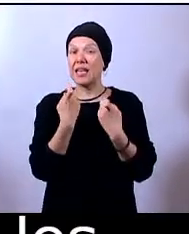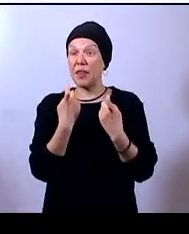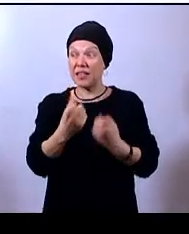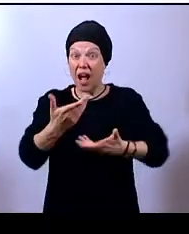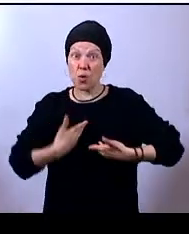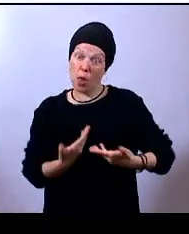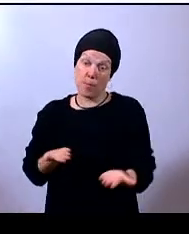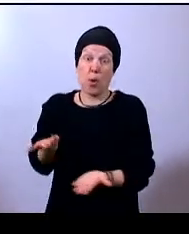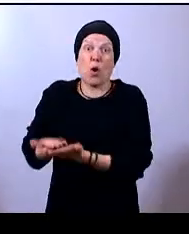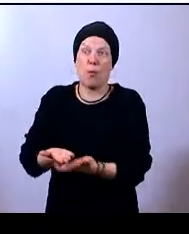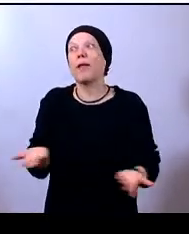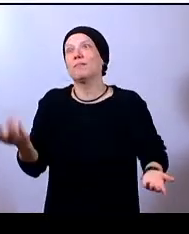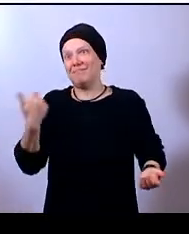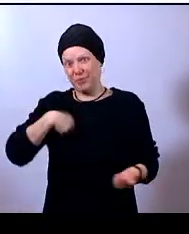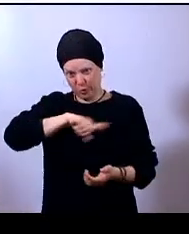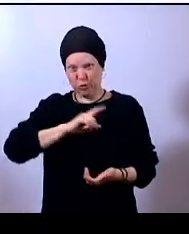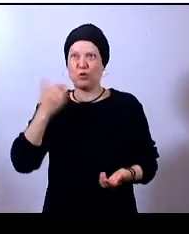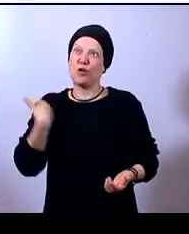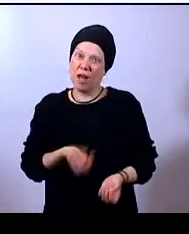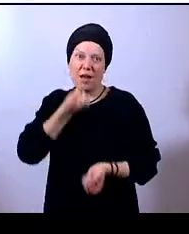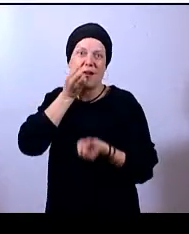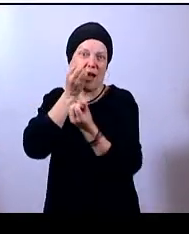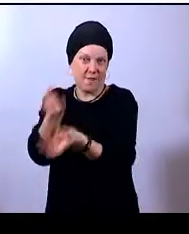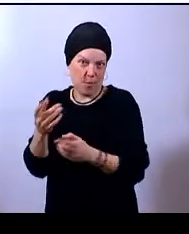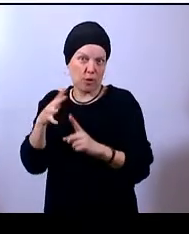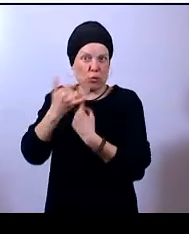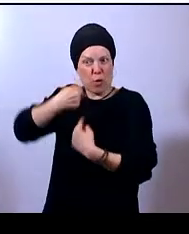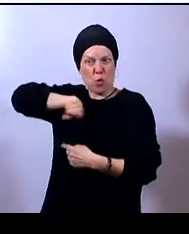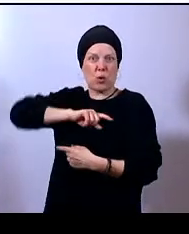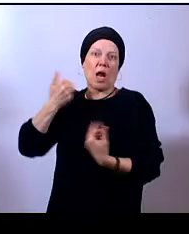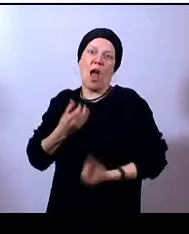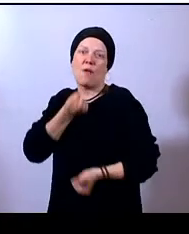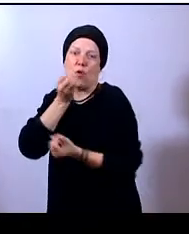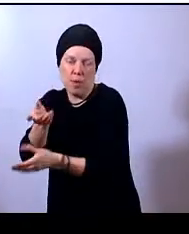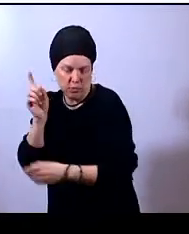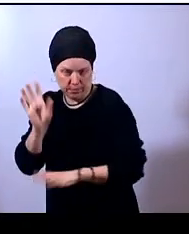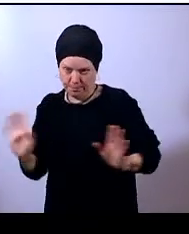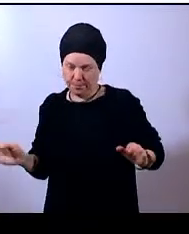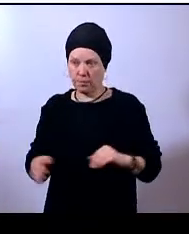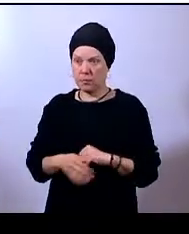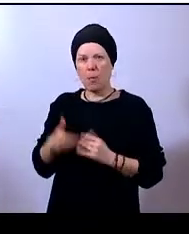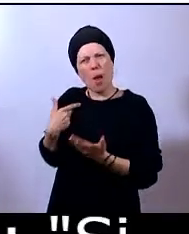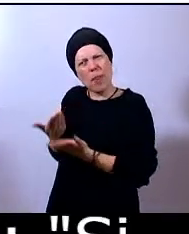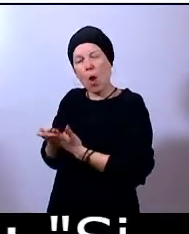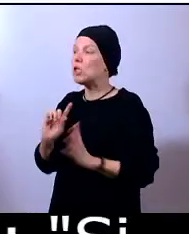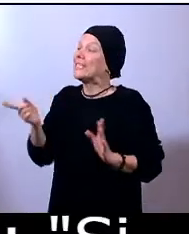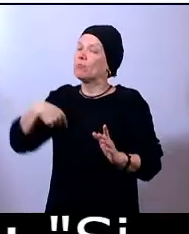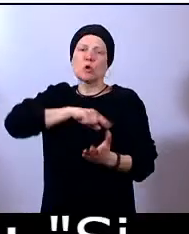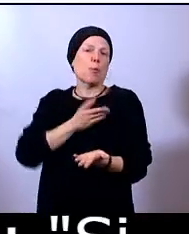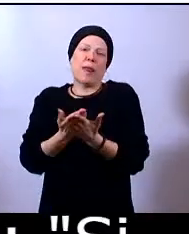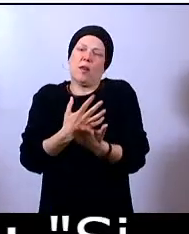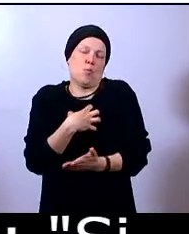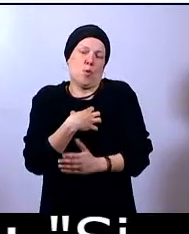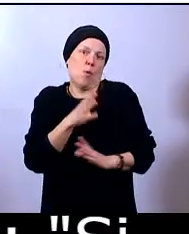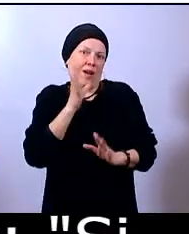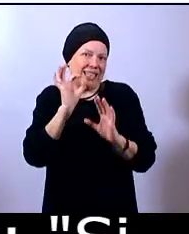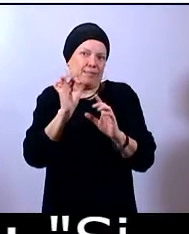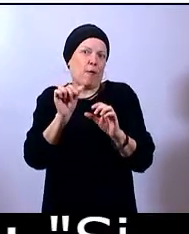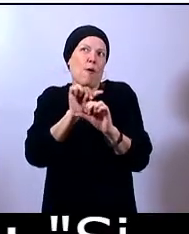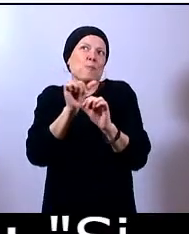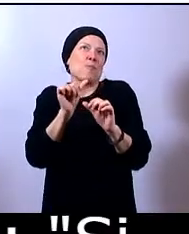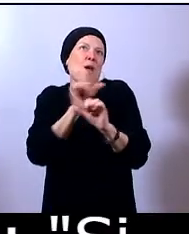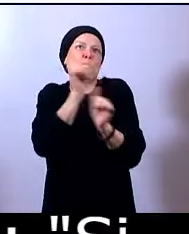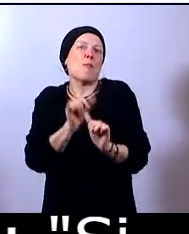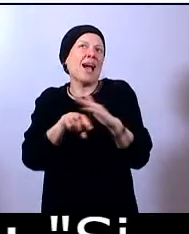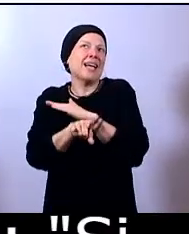pidan. Nosotros ya hemos informado de cuál es la situación. Nosotros no podemos solicitarlo, no es así. O sea,